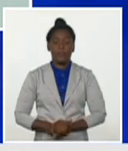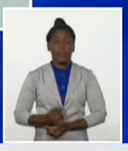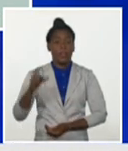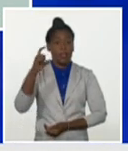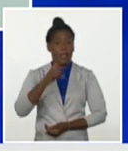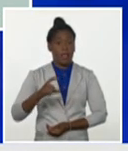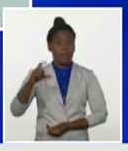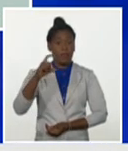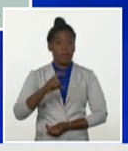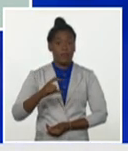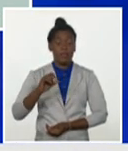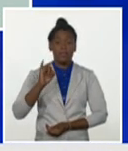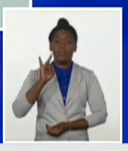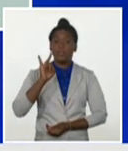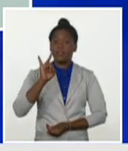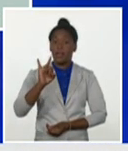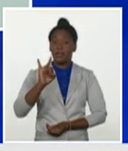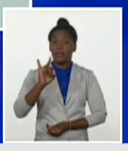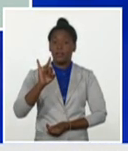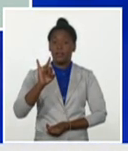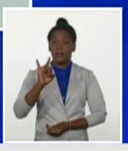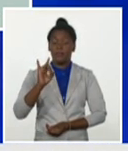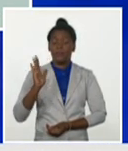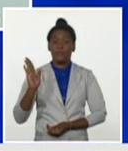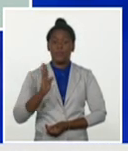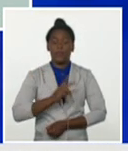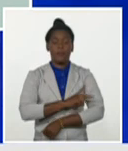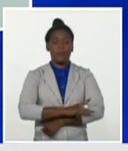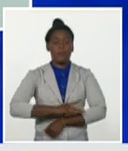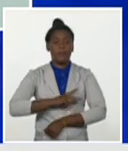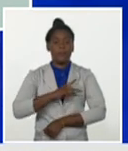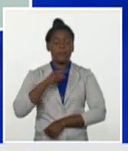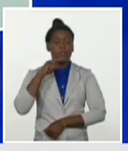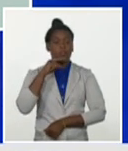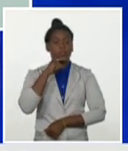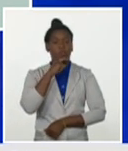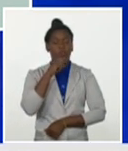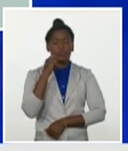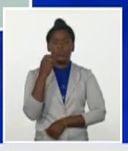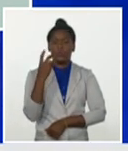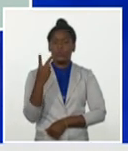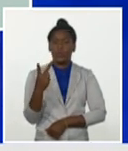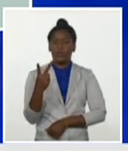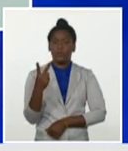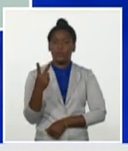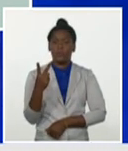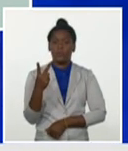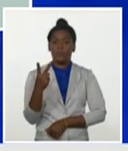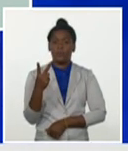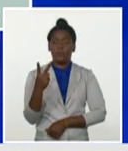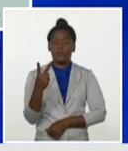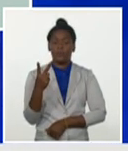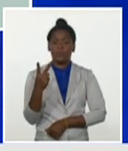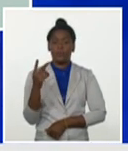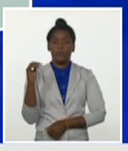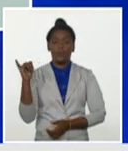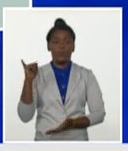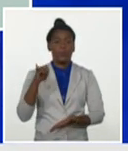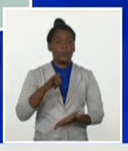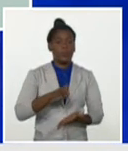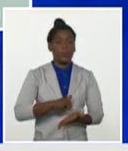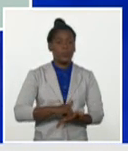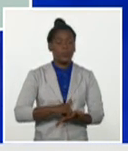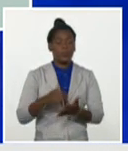son viajeros cubanos de Rusia, procedentes de Rusia, y 2 son viajeros cubanos procedentes de